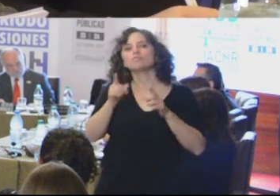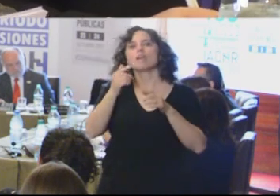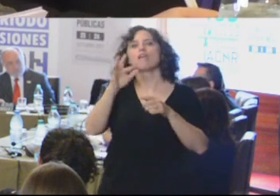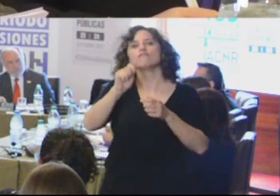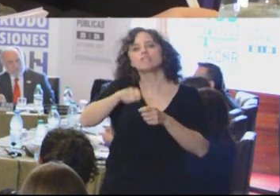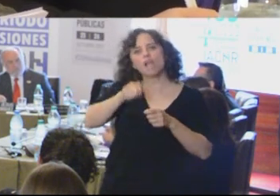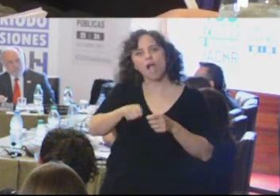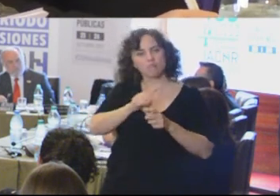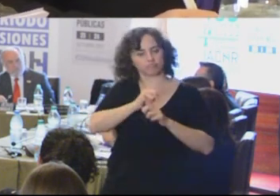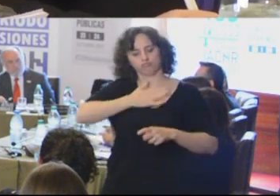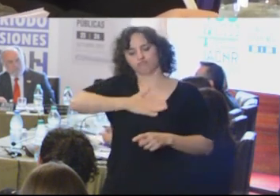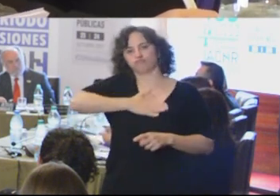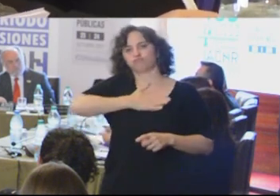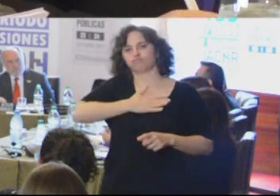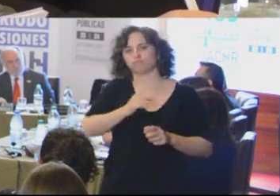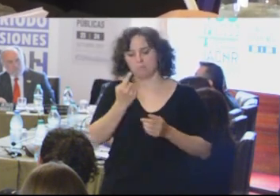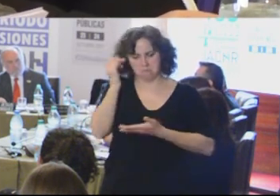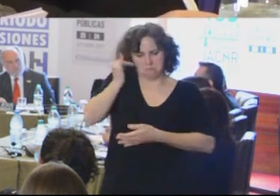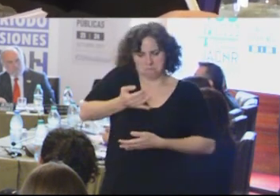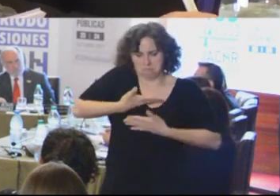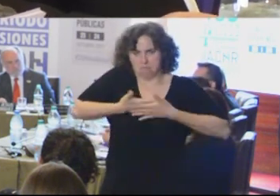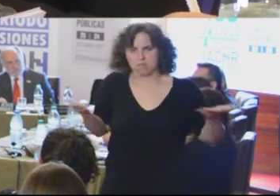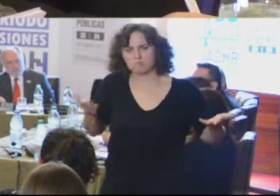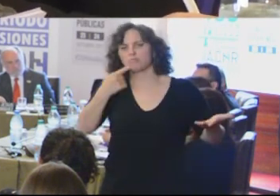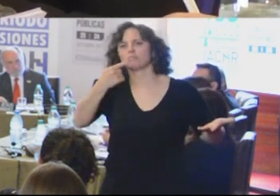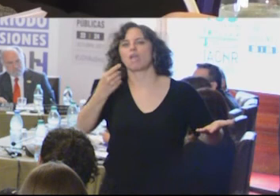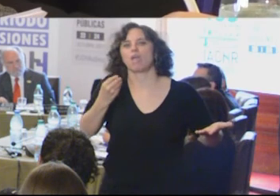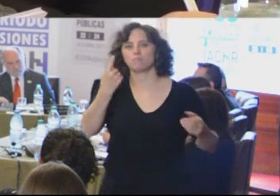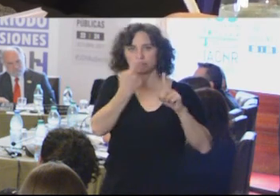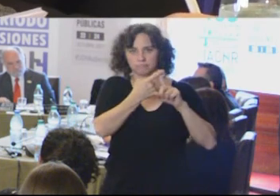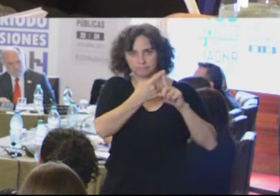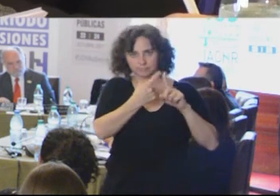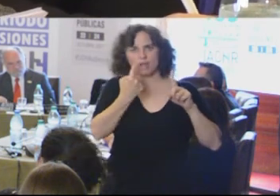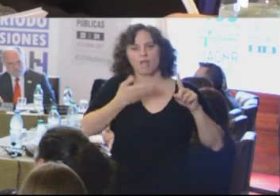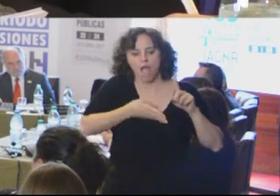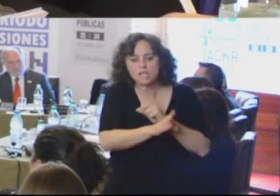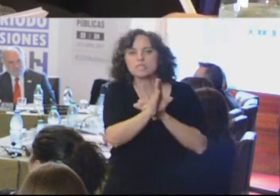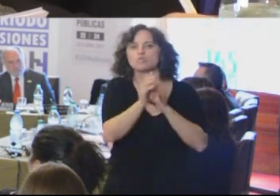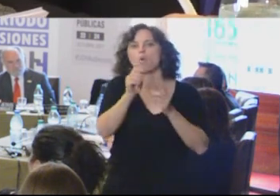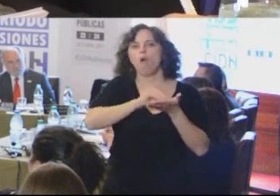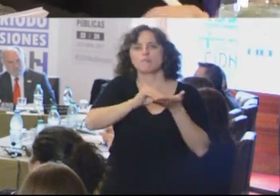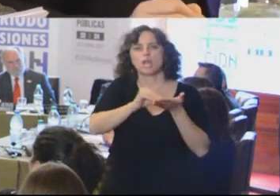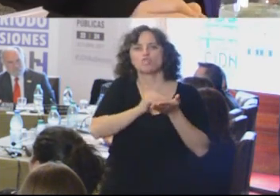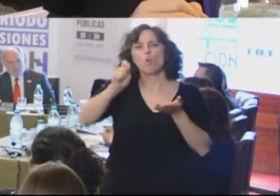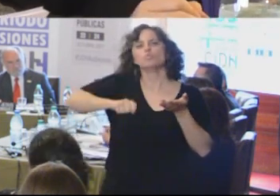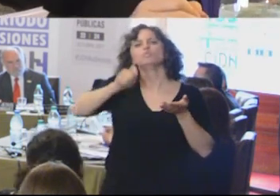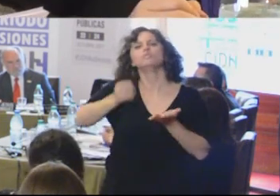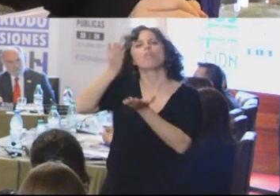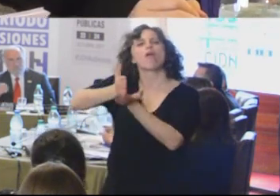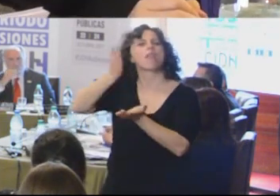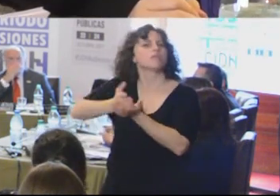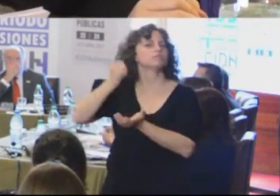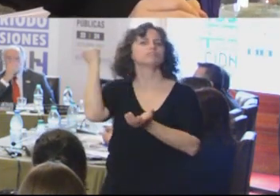mostrado en desacuerdo afirmando públicamente que uno el acceso a la administración de justicia es un derecho fundamental